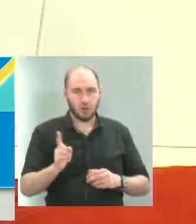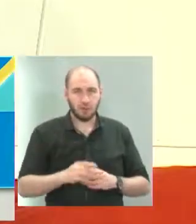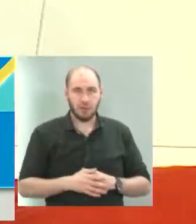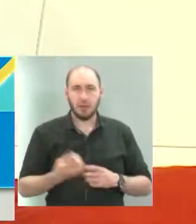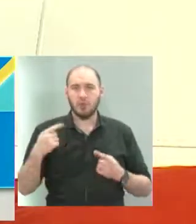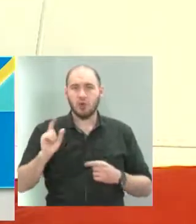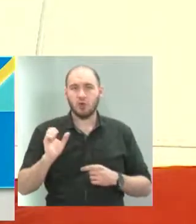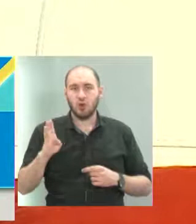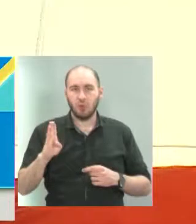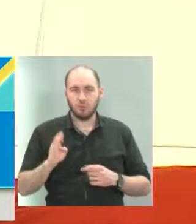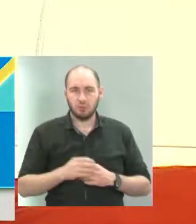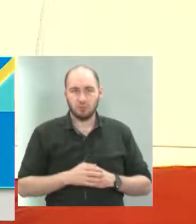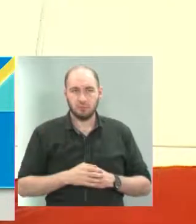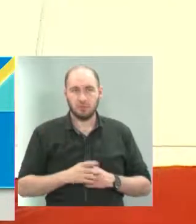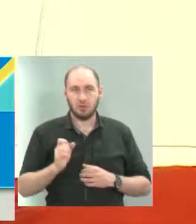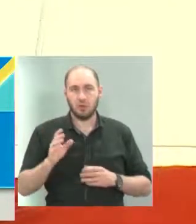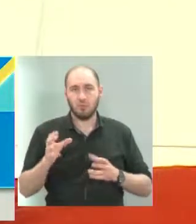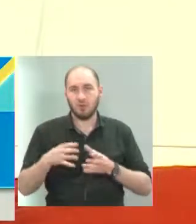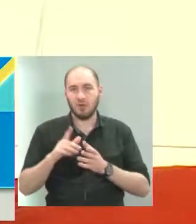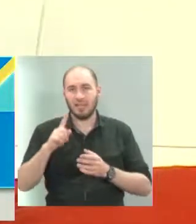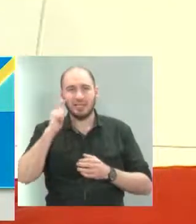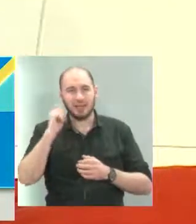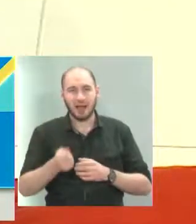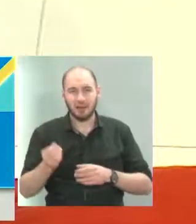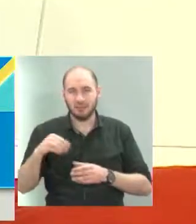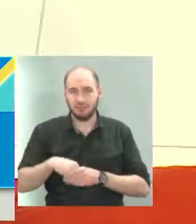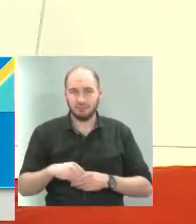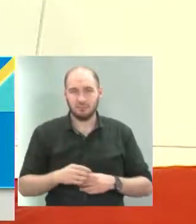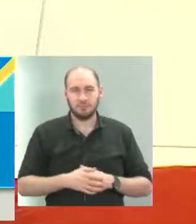pero a los clubes de la liga. Sí.